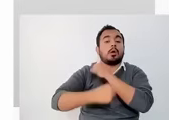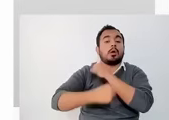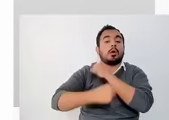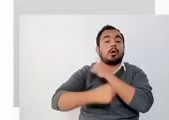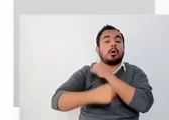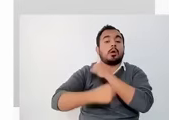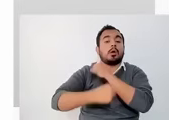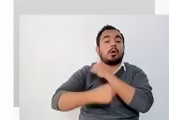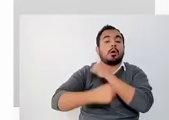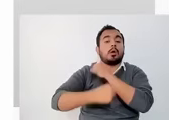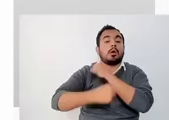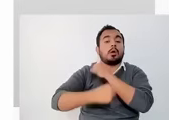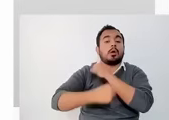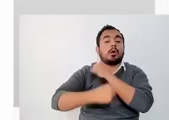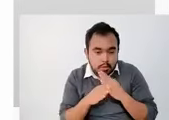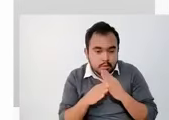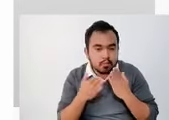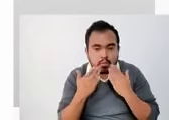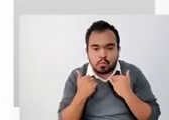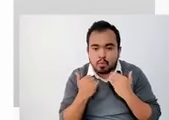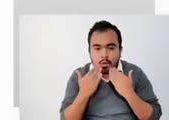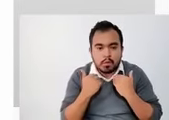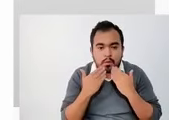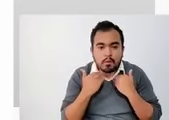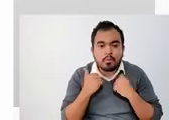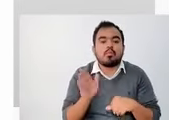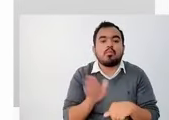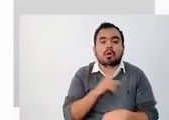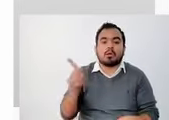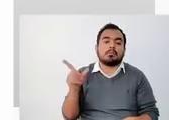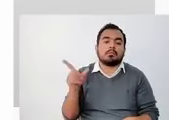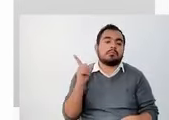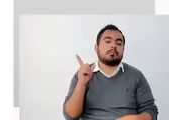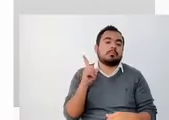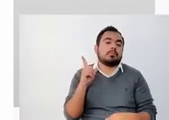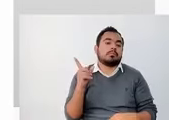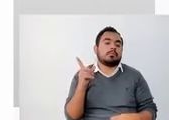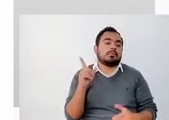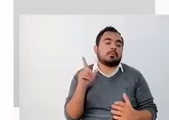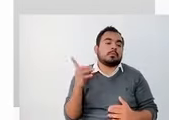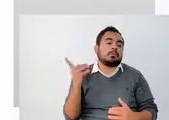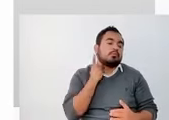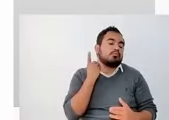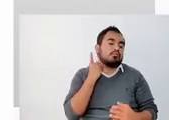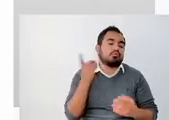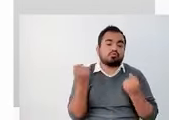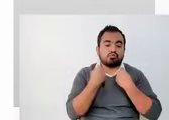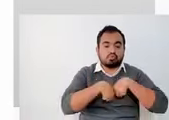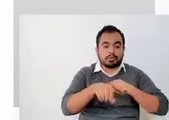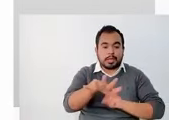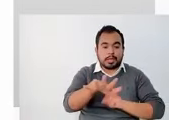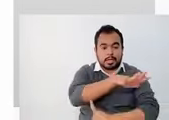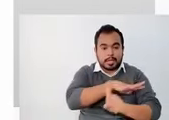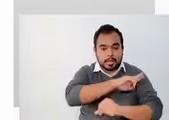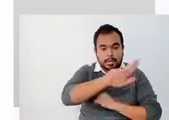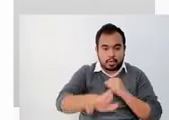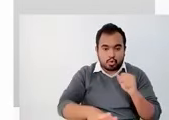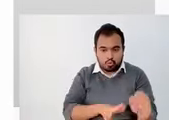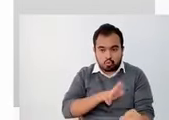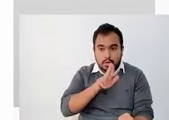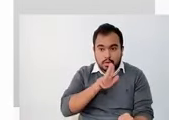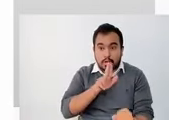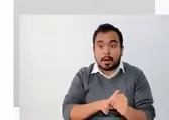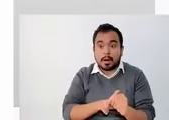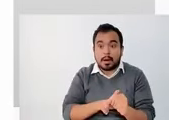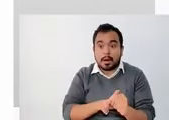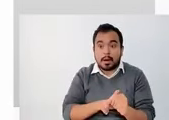material, porque lo que es un hurto lo define el legislador, y el legislador es un actor social y no un actor natural. Pero si a una persona, para